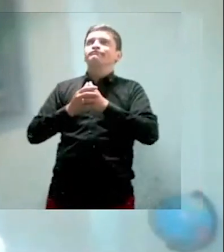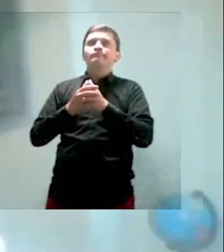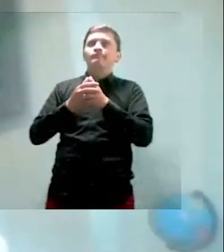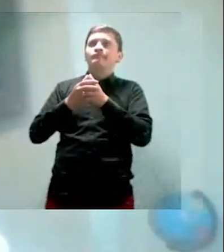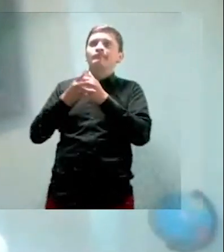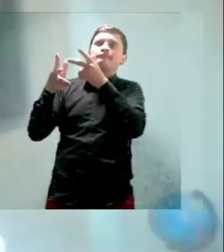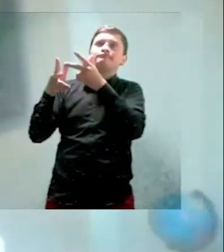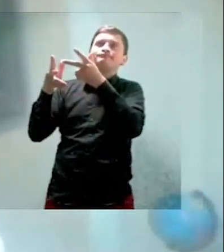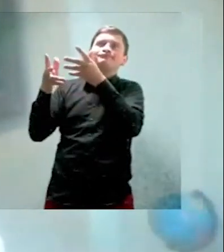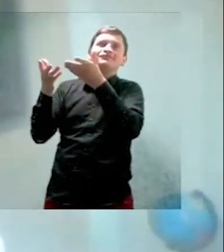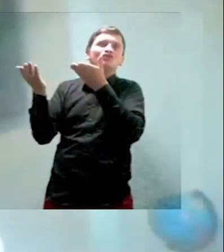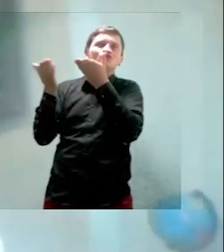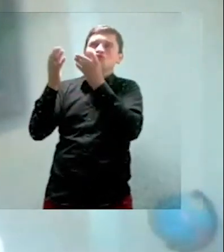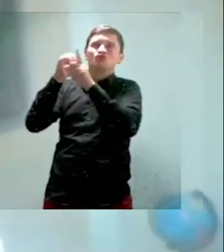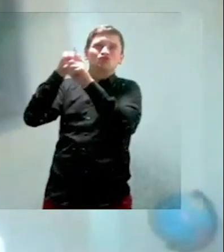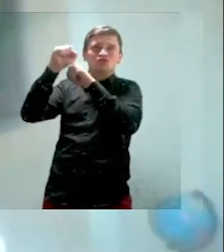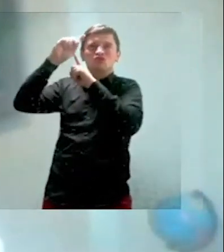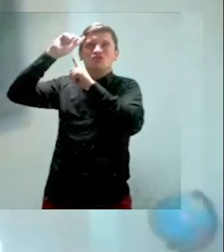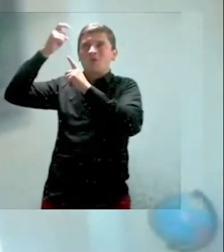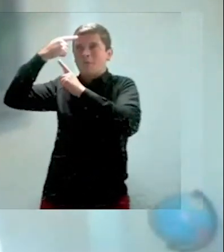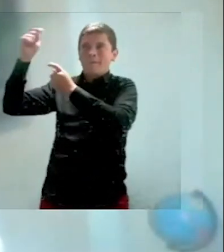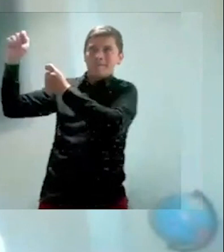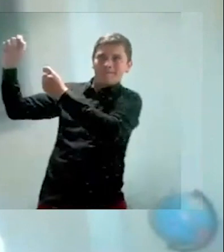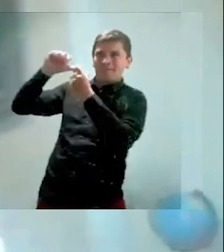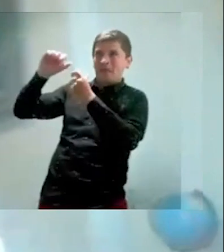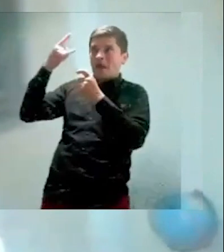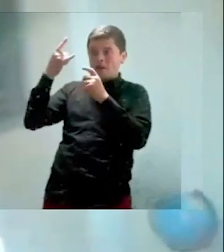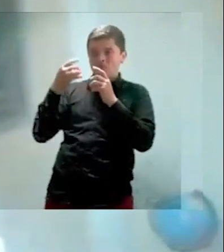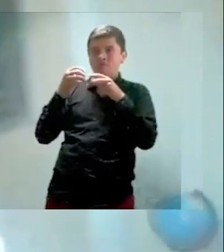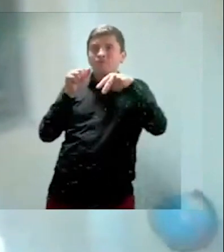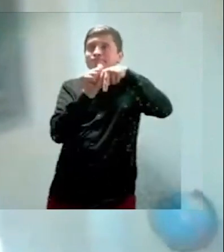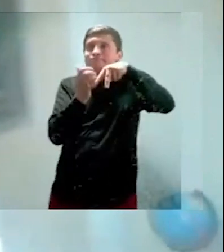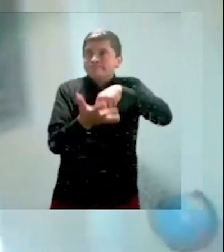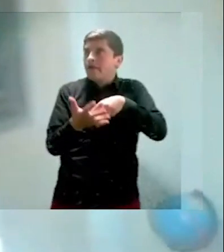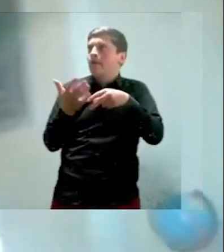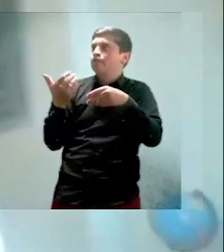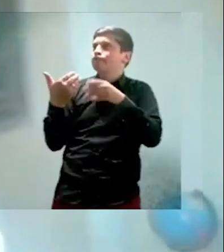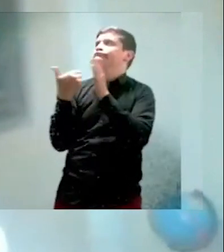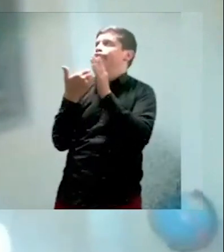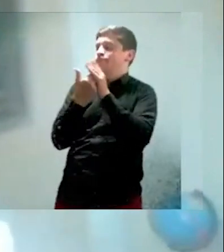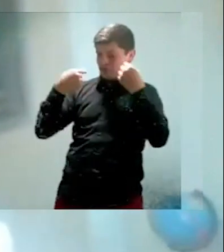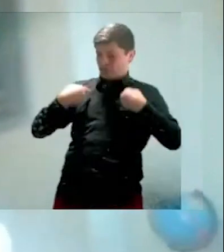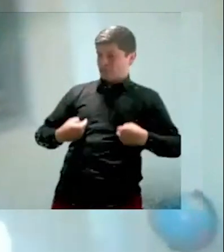había podido salir de esas condiciones. Era decir, no era una persona resiliente